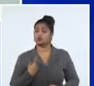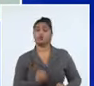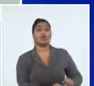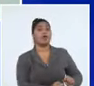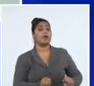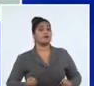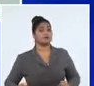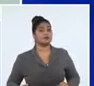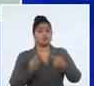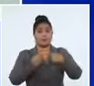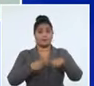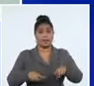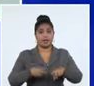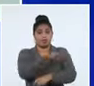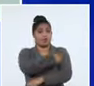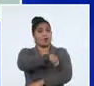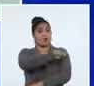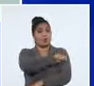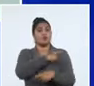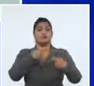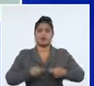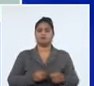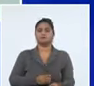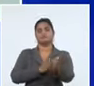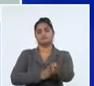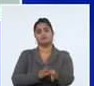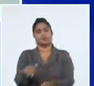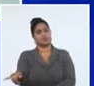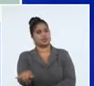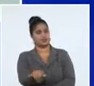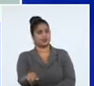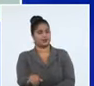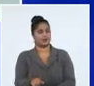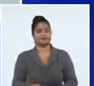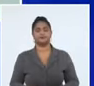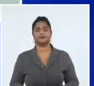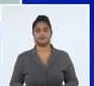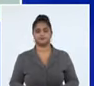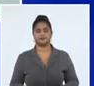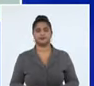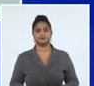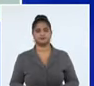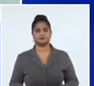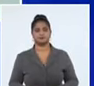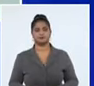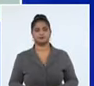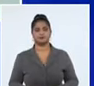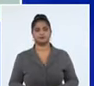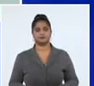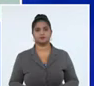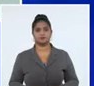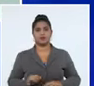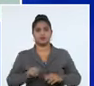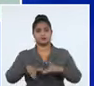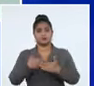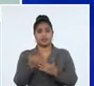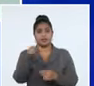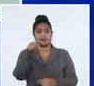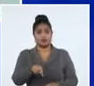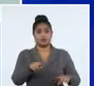19, el número de casos activos que tenemos en las terapias intensivas, que en el día de hoy son